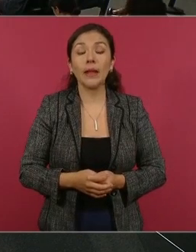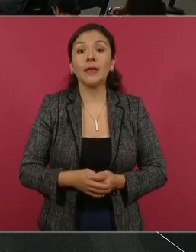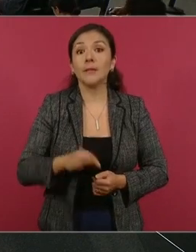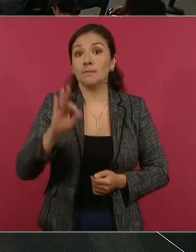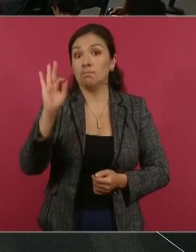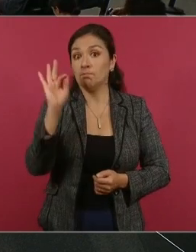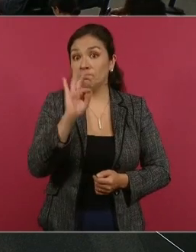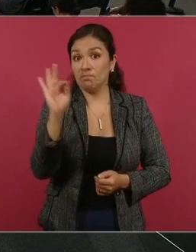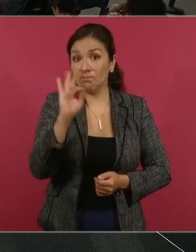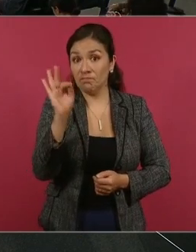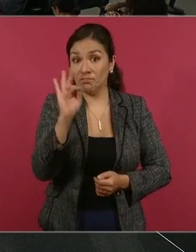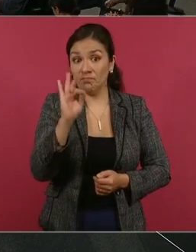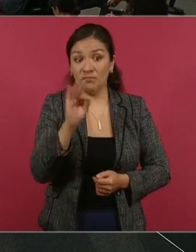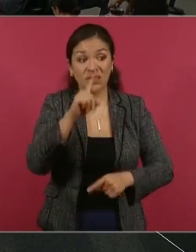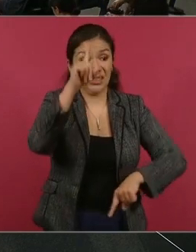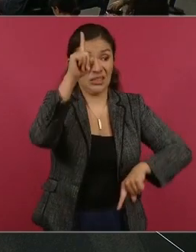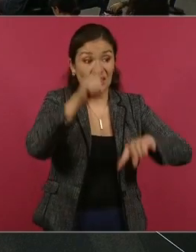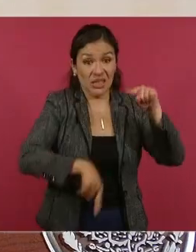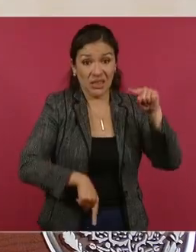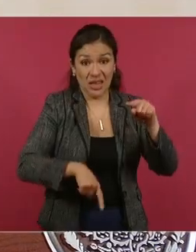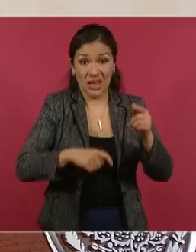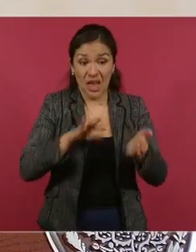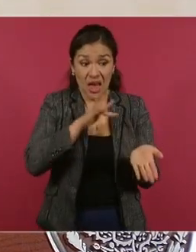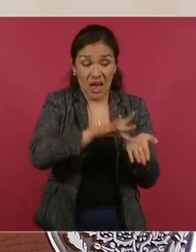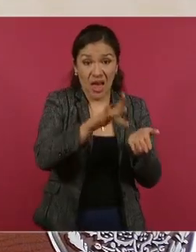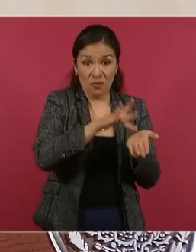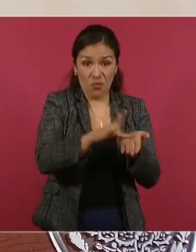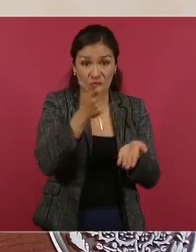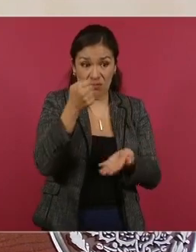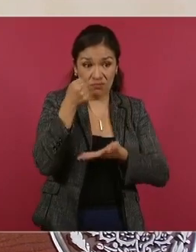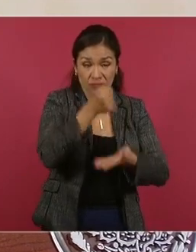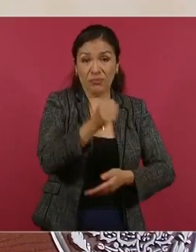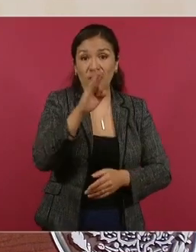suspenden los fideicomisos,